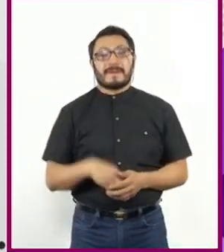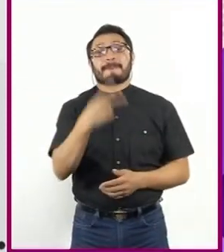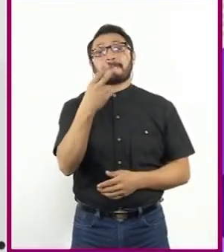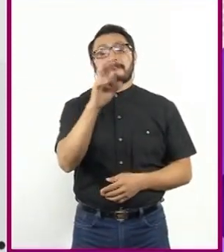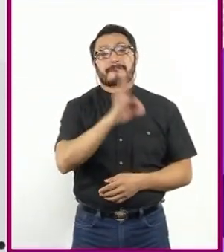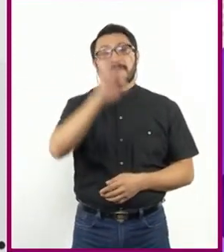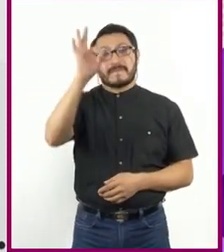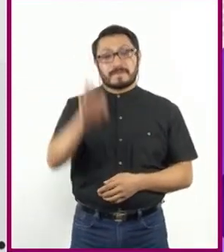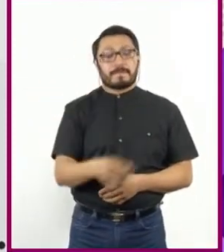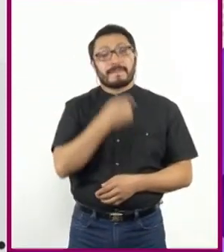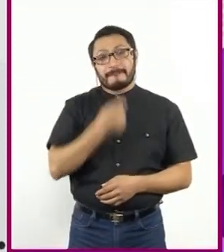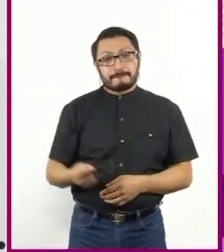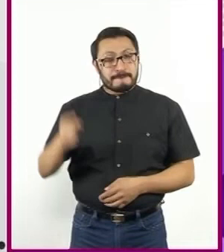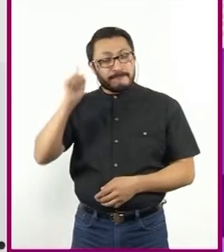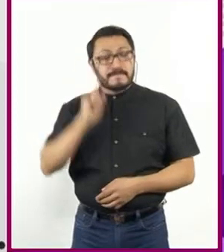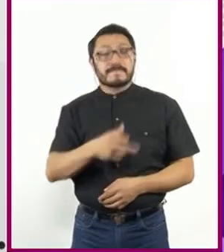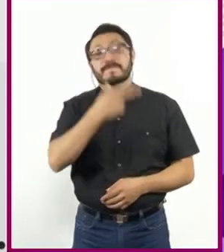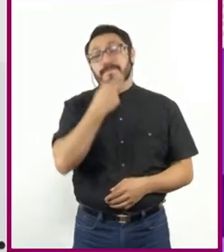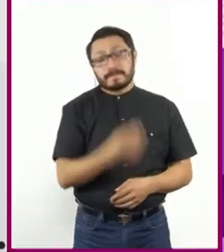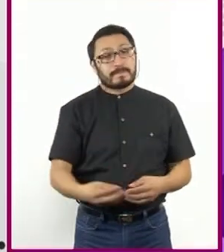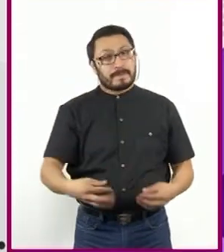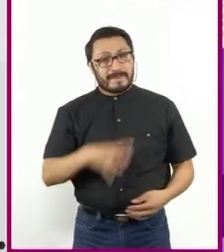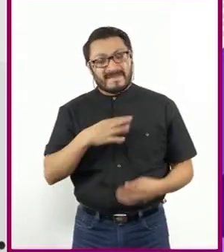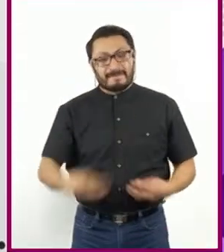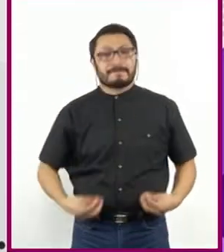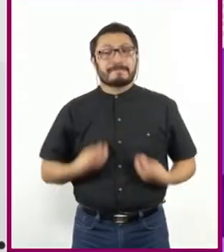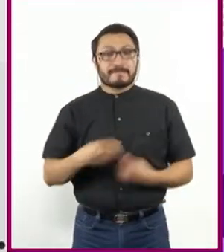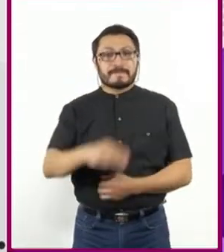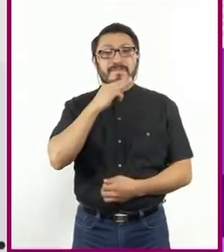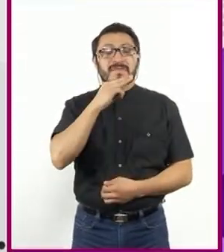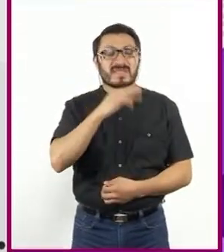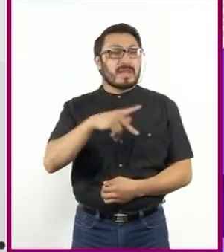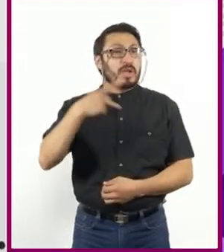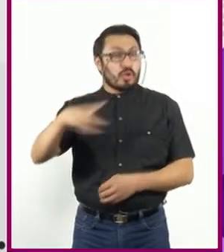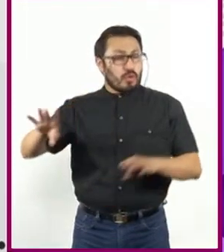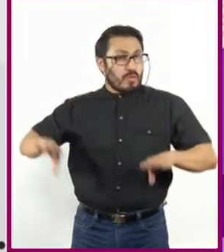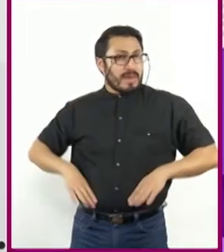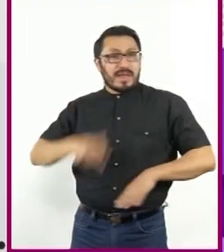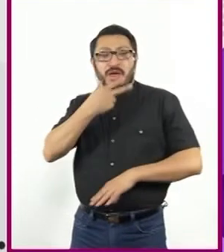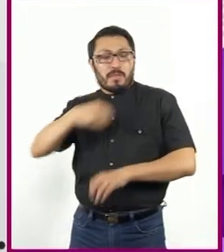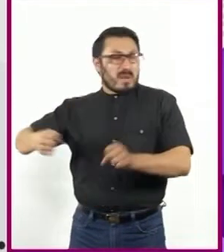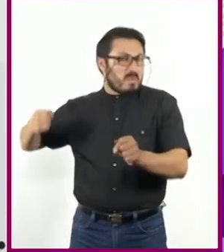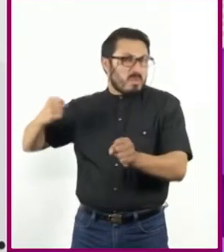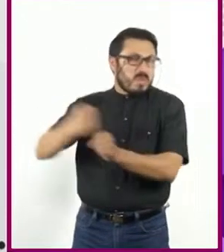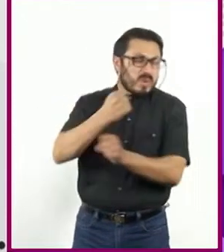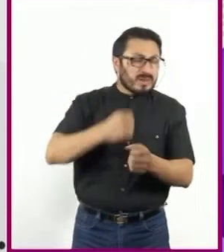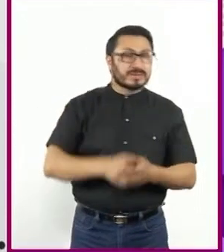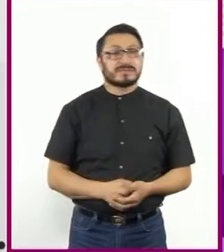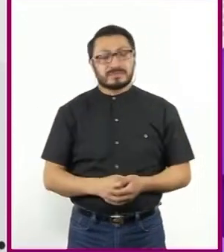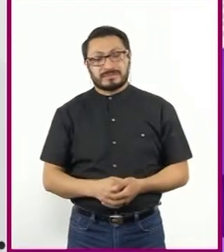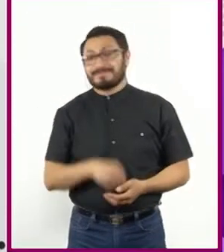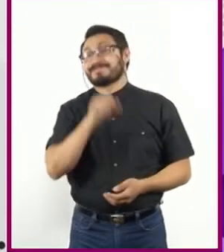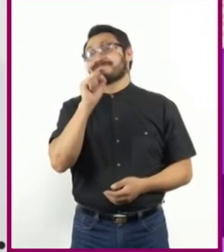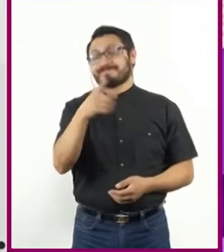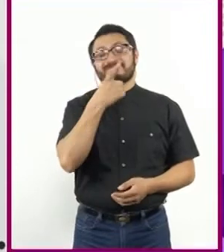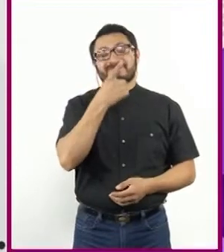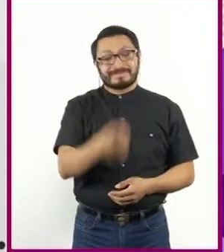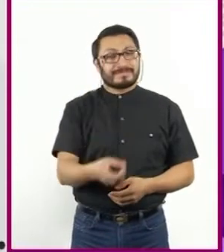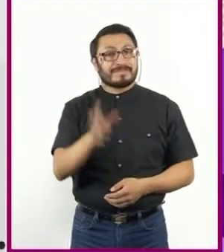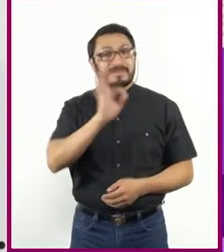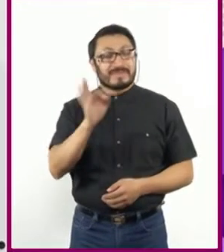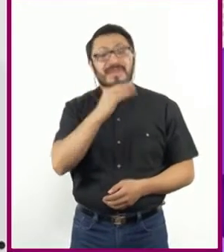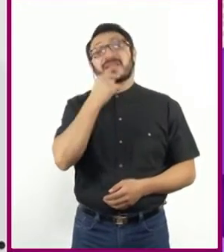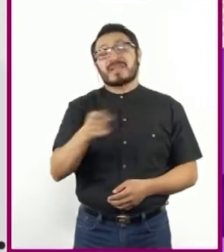25% de los niños y niñas viven con una madre violentada por su pareja. También se menciona que si las niñas y